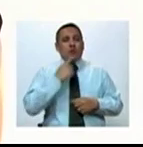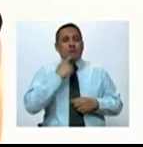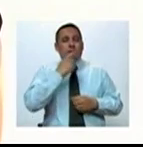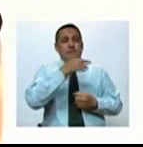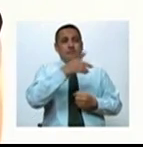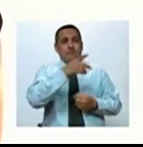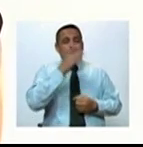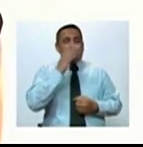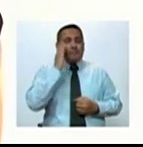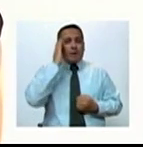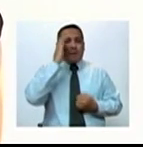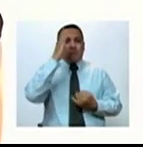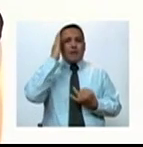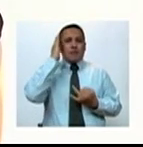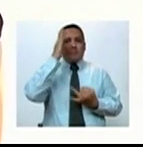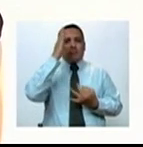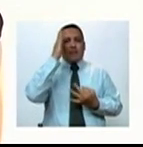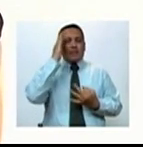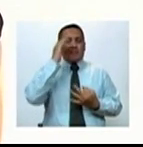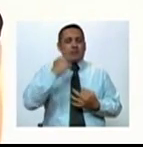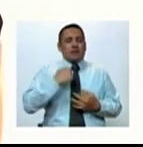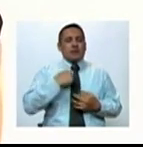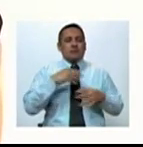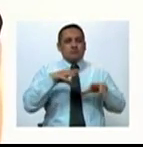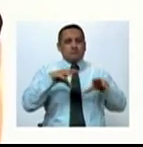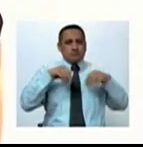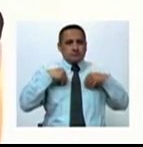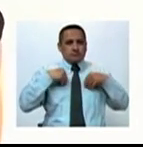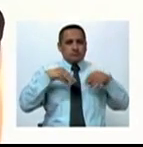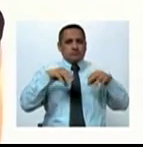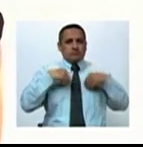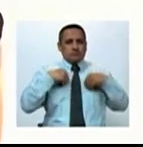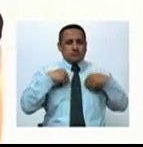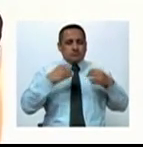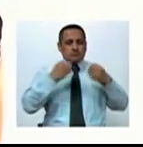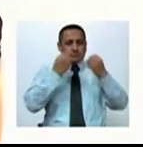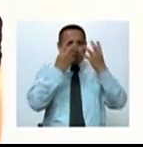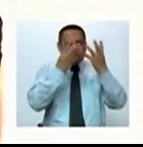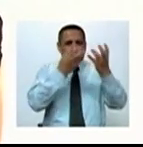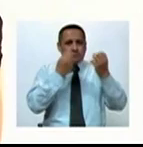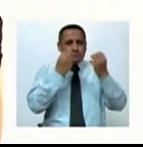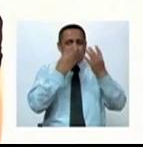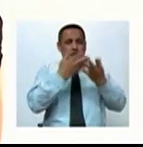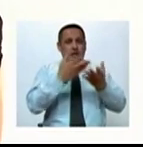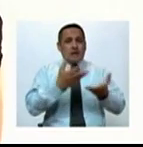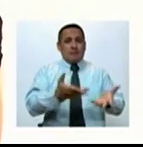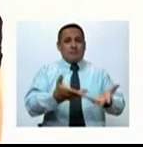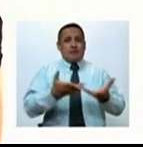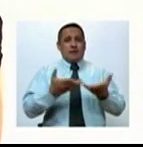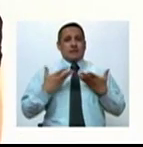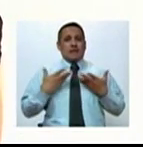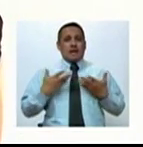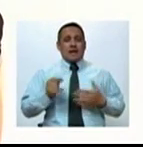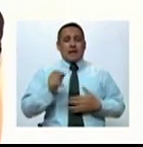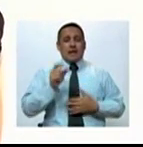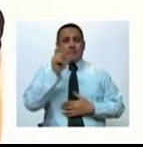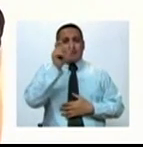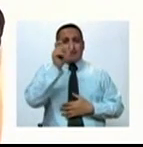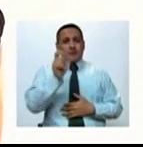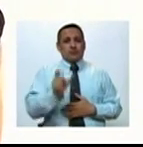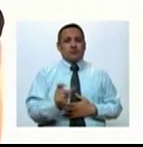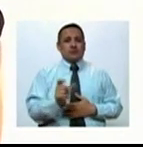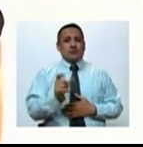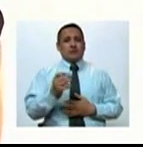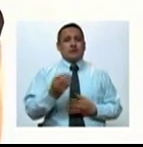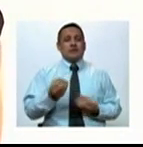utiliza los bienes que le da el empleador y realiza la actividad en